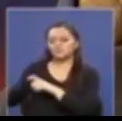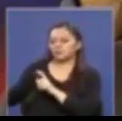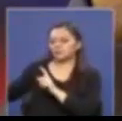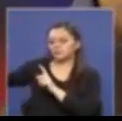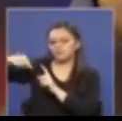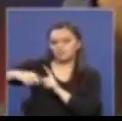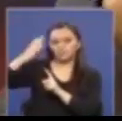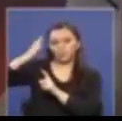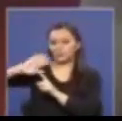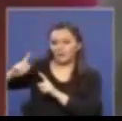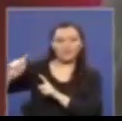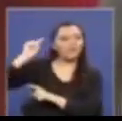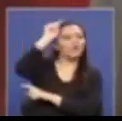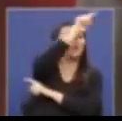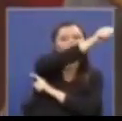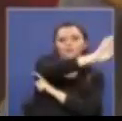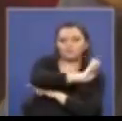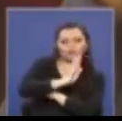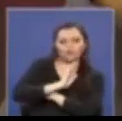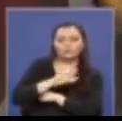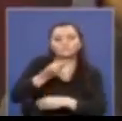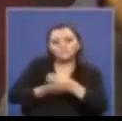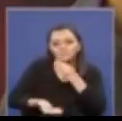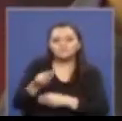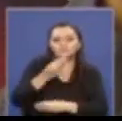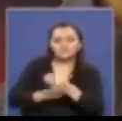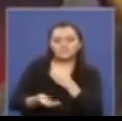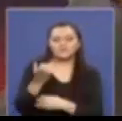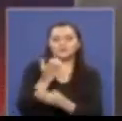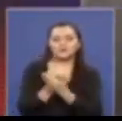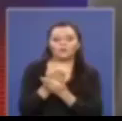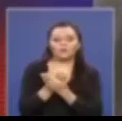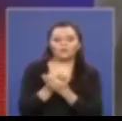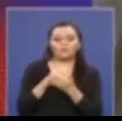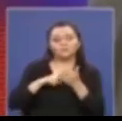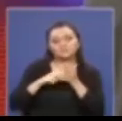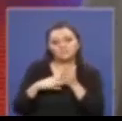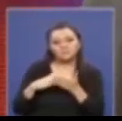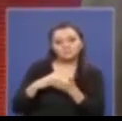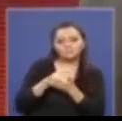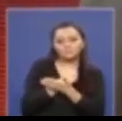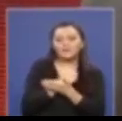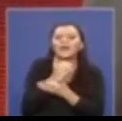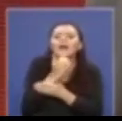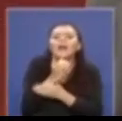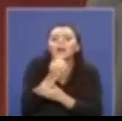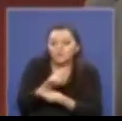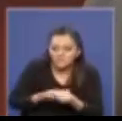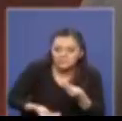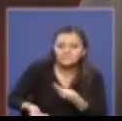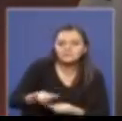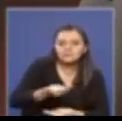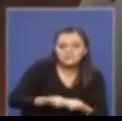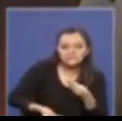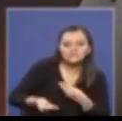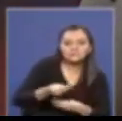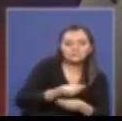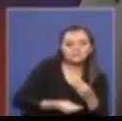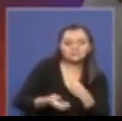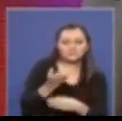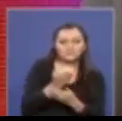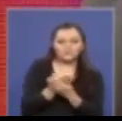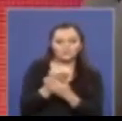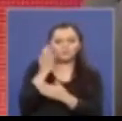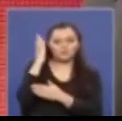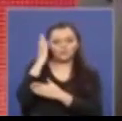vender grandes cantidades y al comprar en grandes cantidades en Ipiales, ya hay un margen de ganancia e inyectar algo de recursos a la economía de